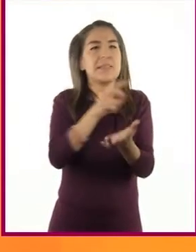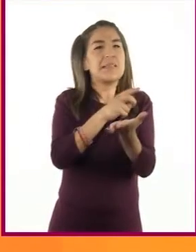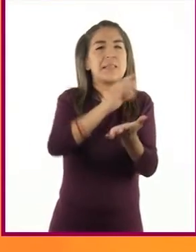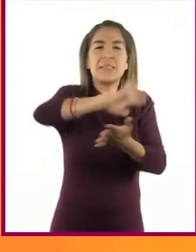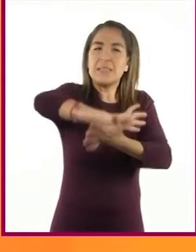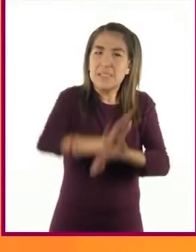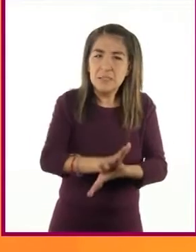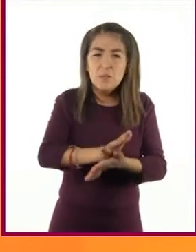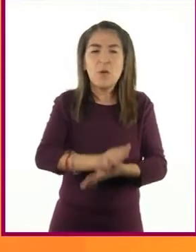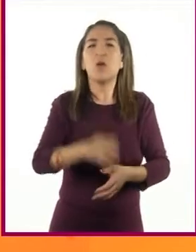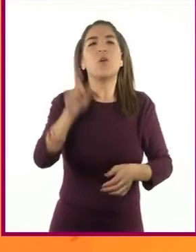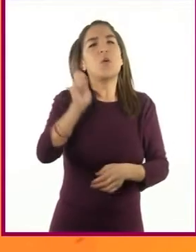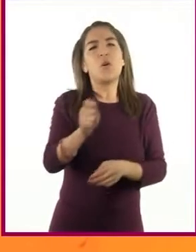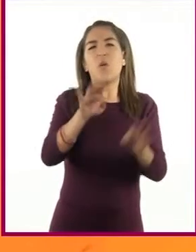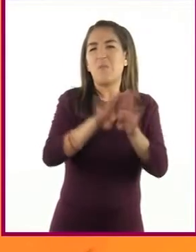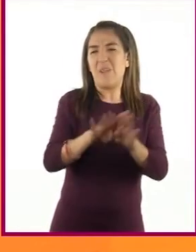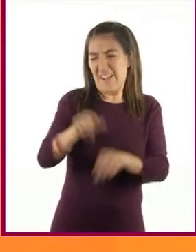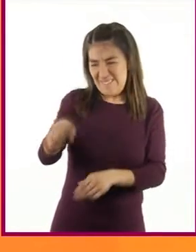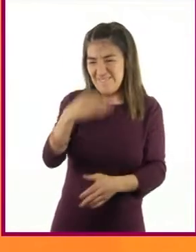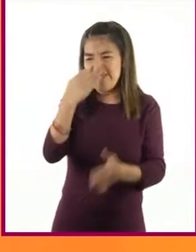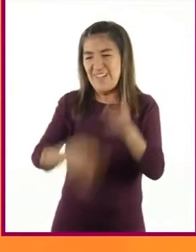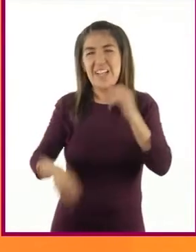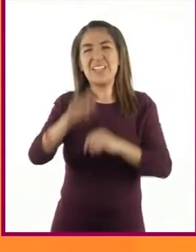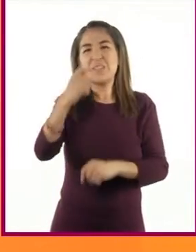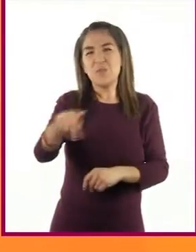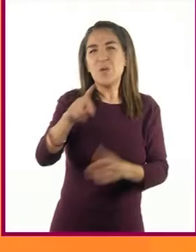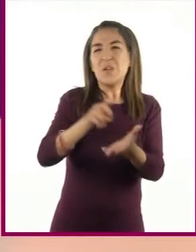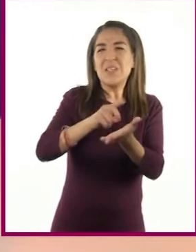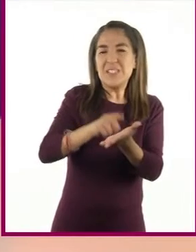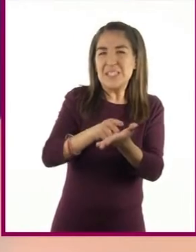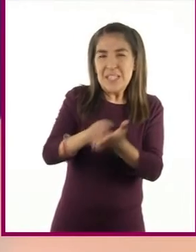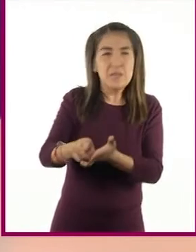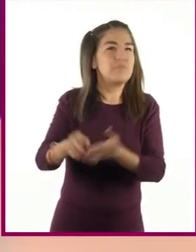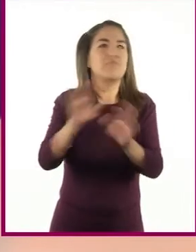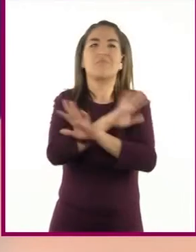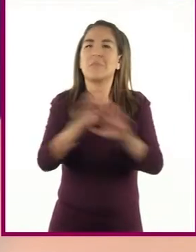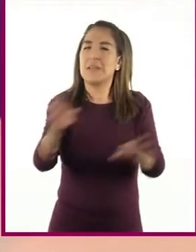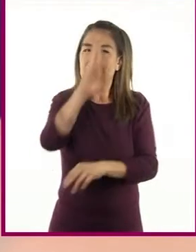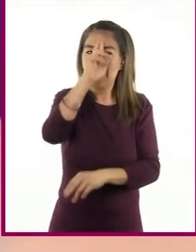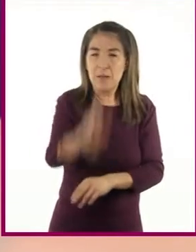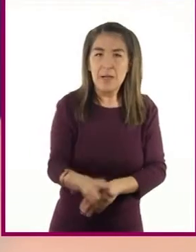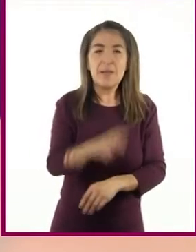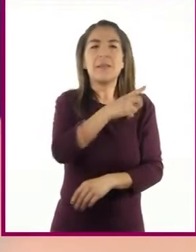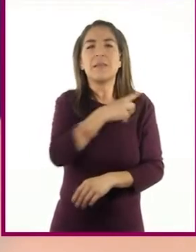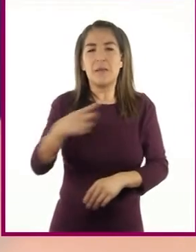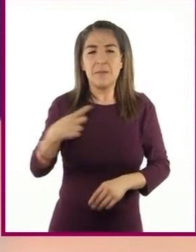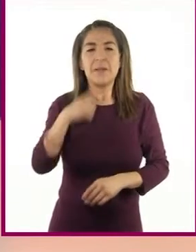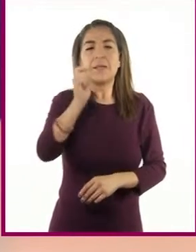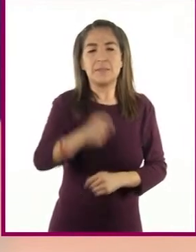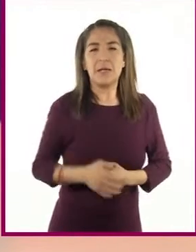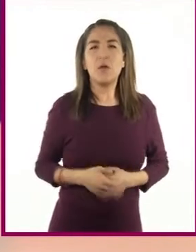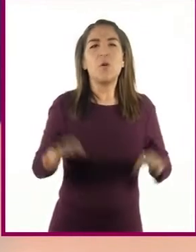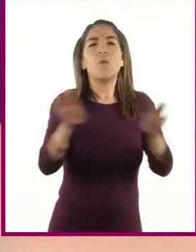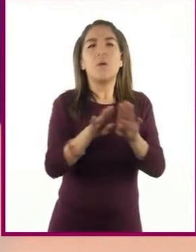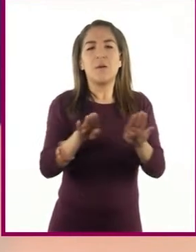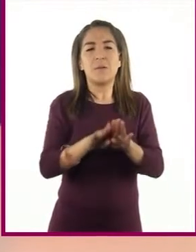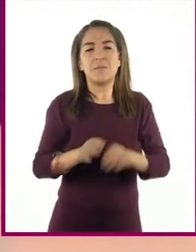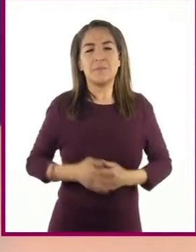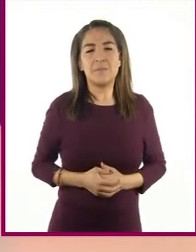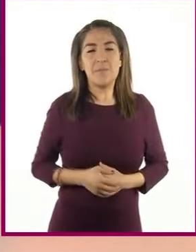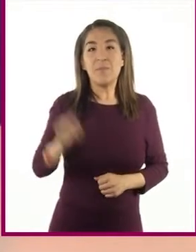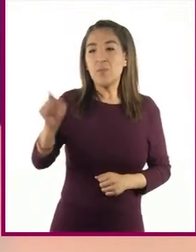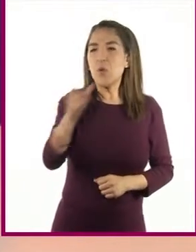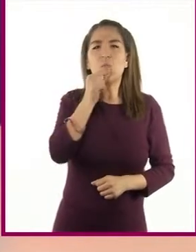su obligación de respetarlos, protegerlos y realizarlos. Por ejemplo, el exceso de fuerza por parte